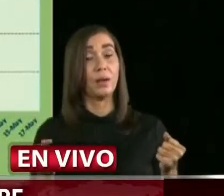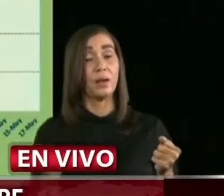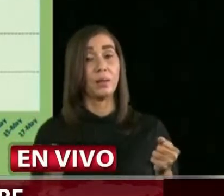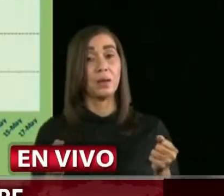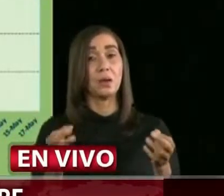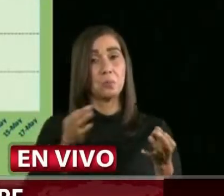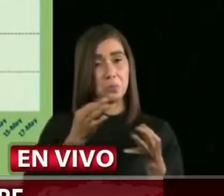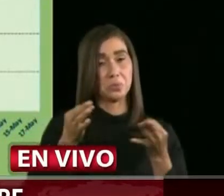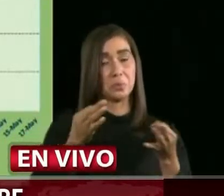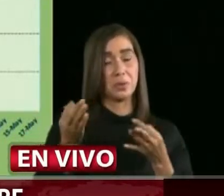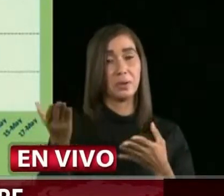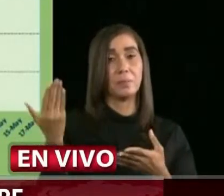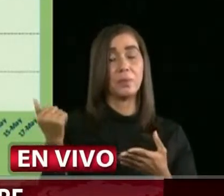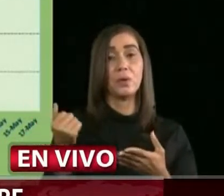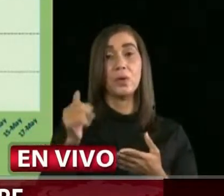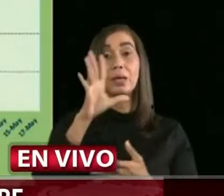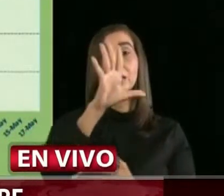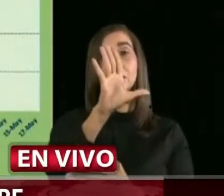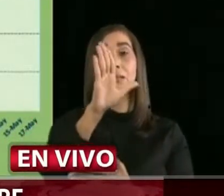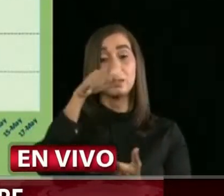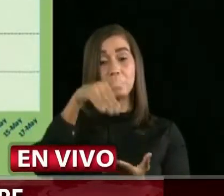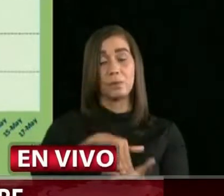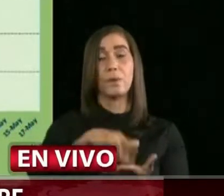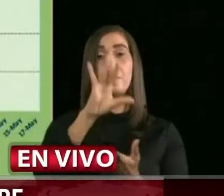explicábamos anteriormente,